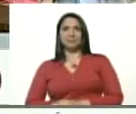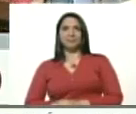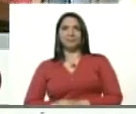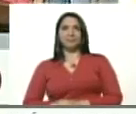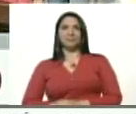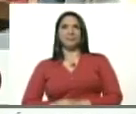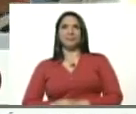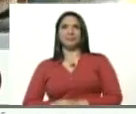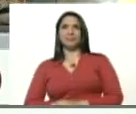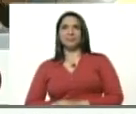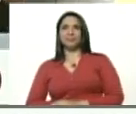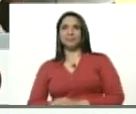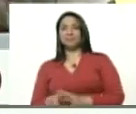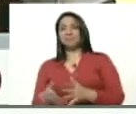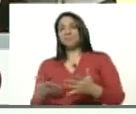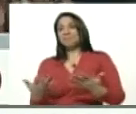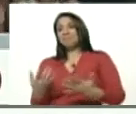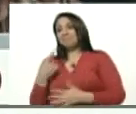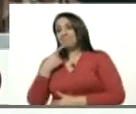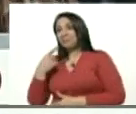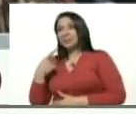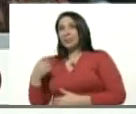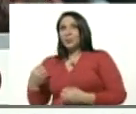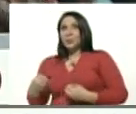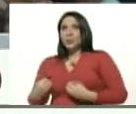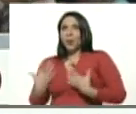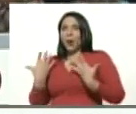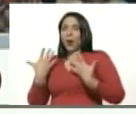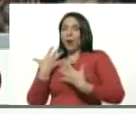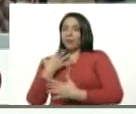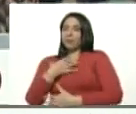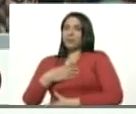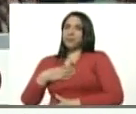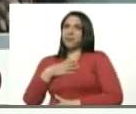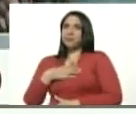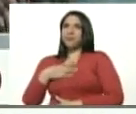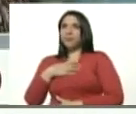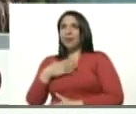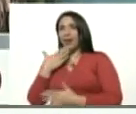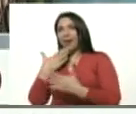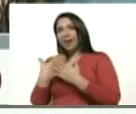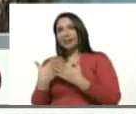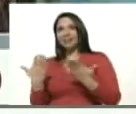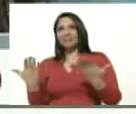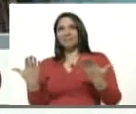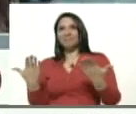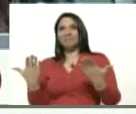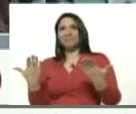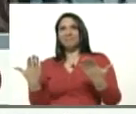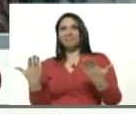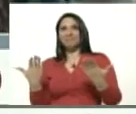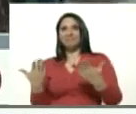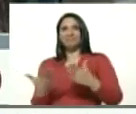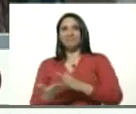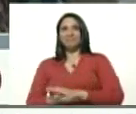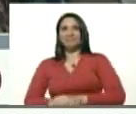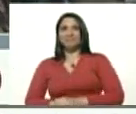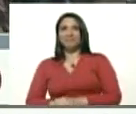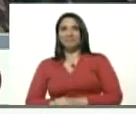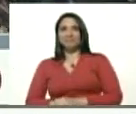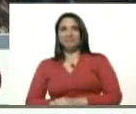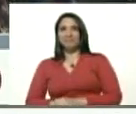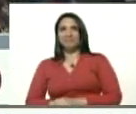¿Qué puedo decir? Que estoy emocionadísima y agradecida por lo